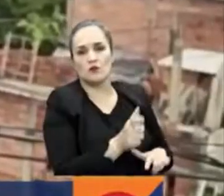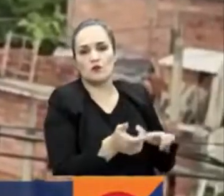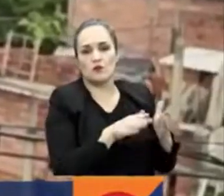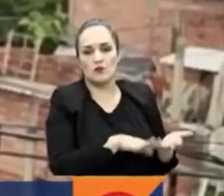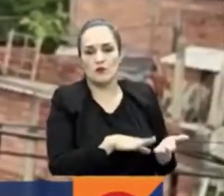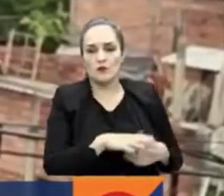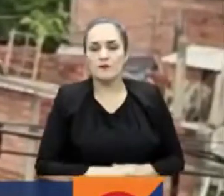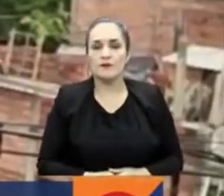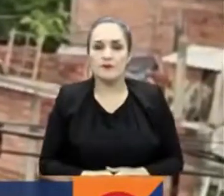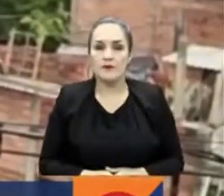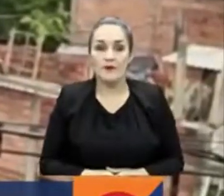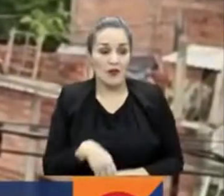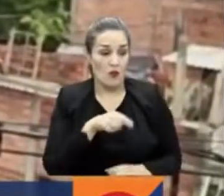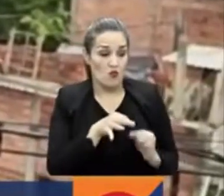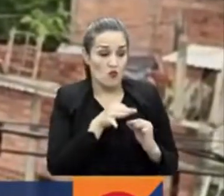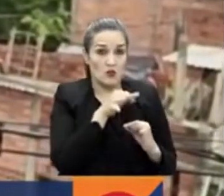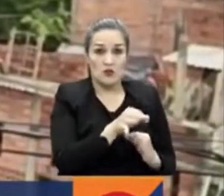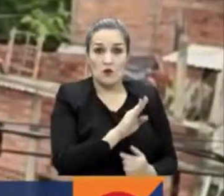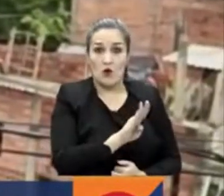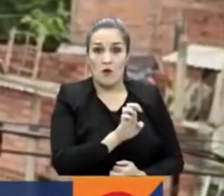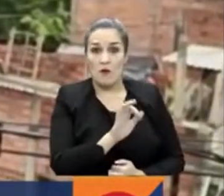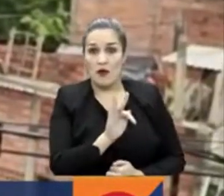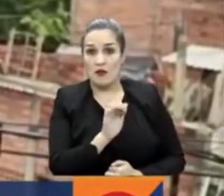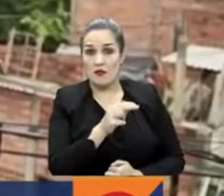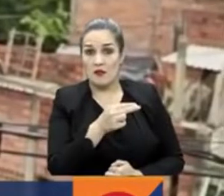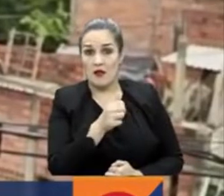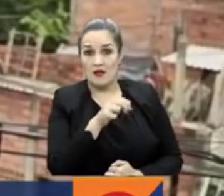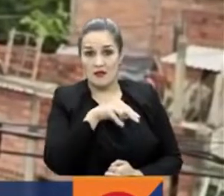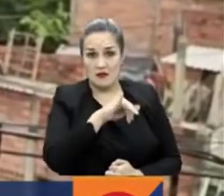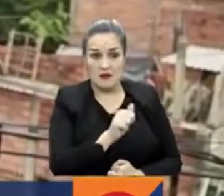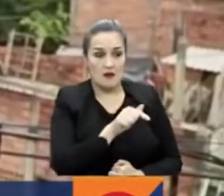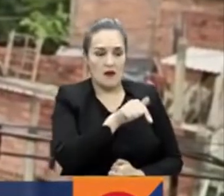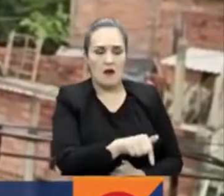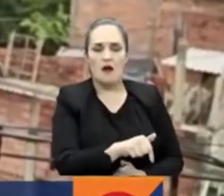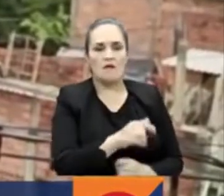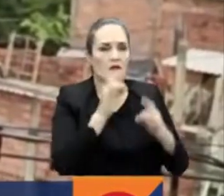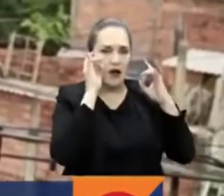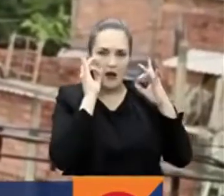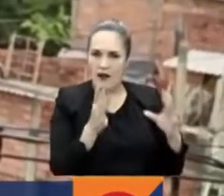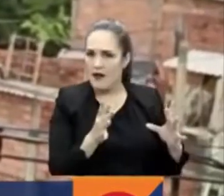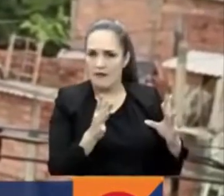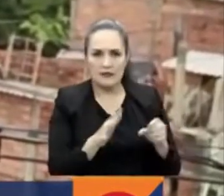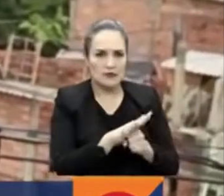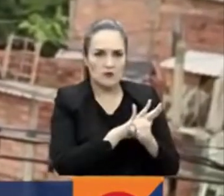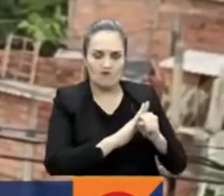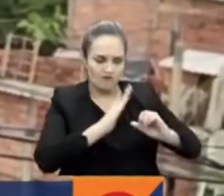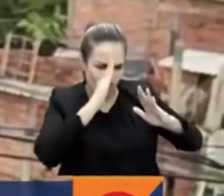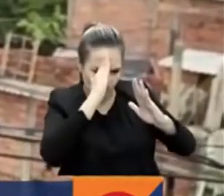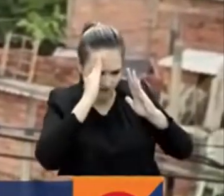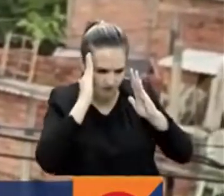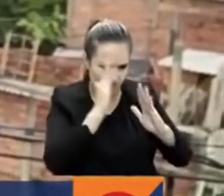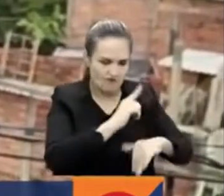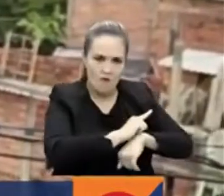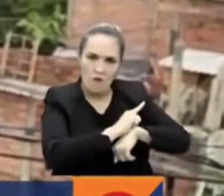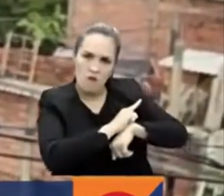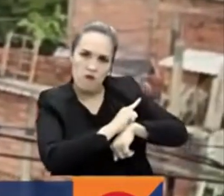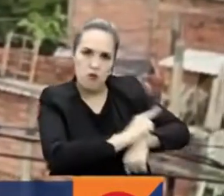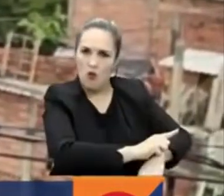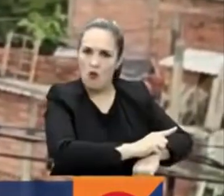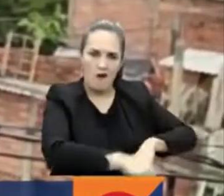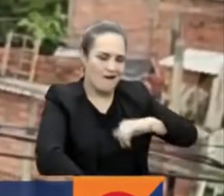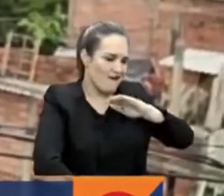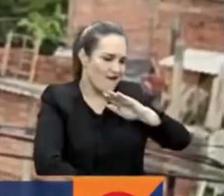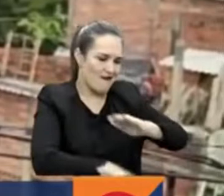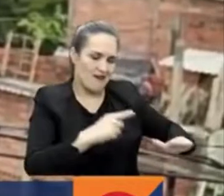en el municipio de Betania la calamidad pública, con el ánimo de atender con prontitud todas